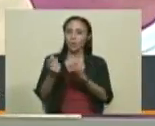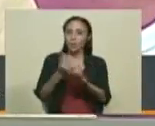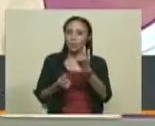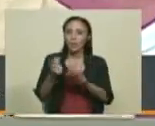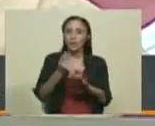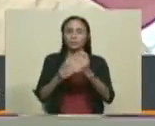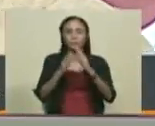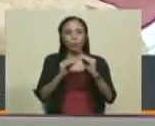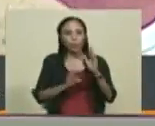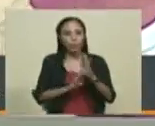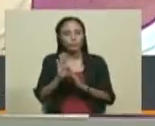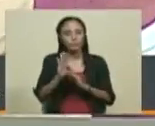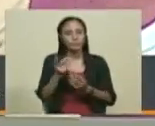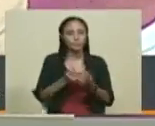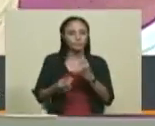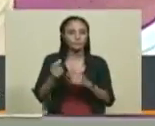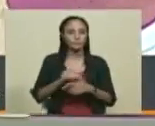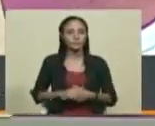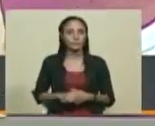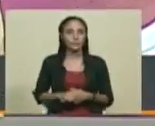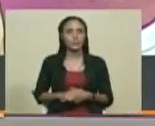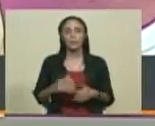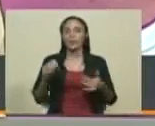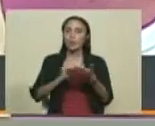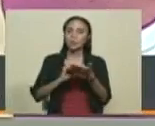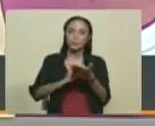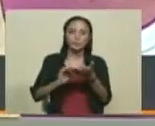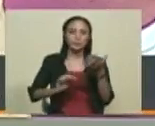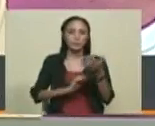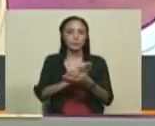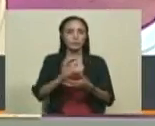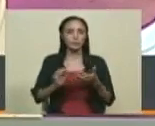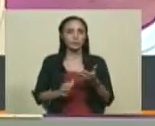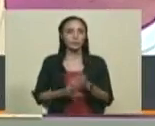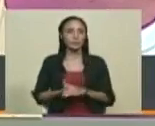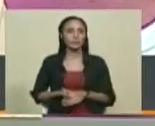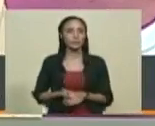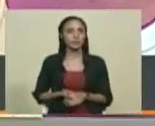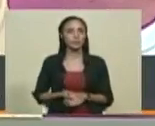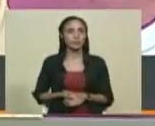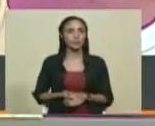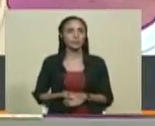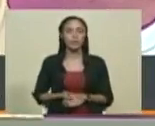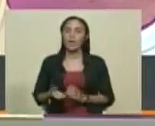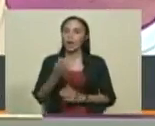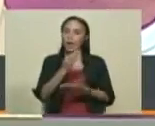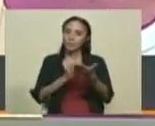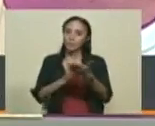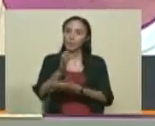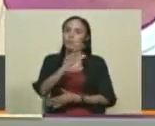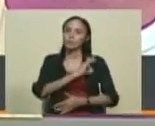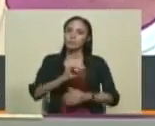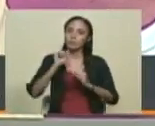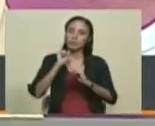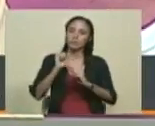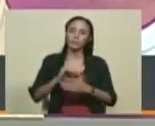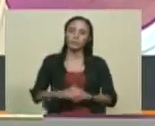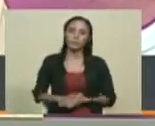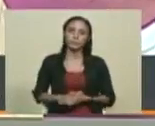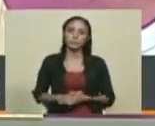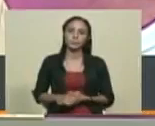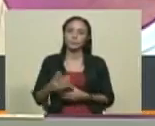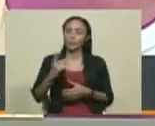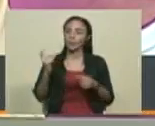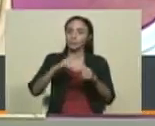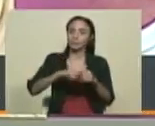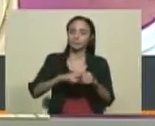revolución económica, una contraofensiva recuperadora y una revolución económica rumbo al socialismo, una revolución productiva que incluye